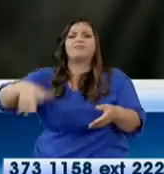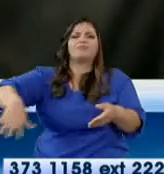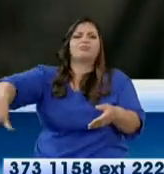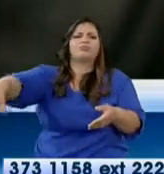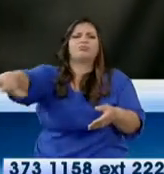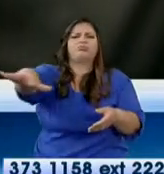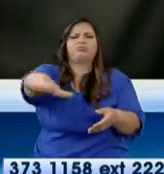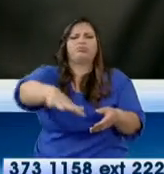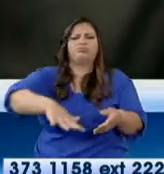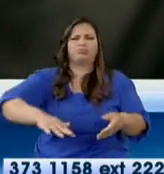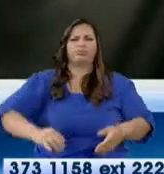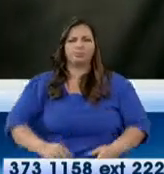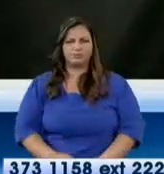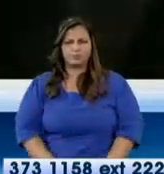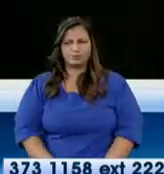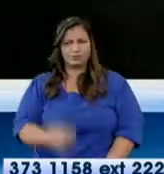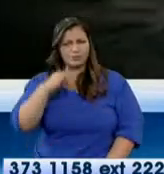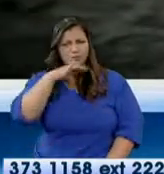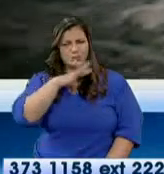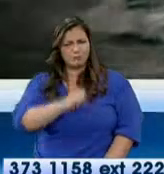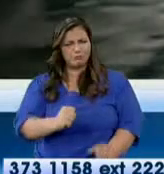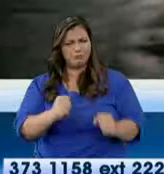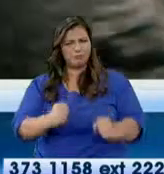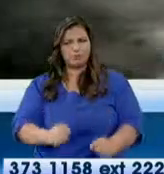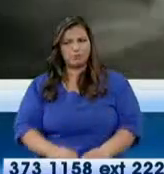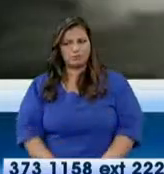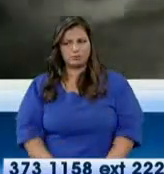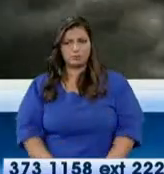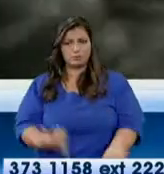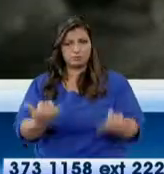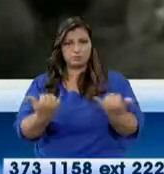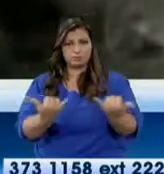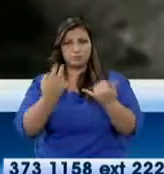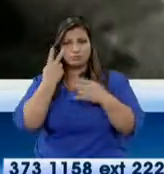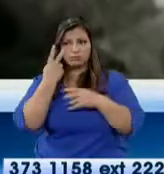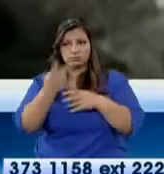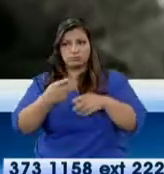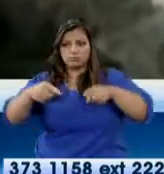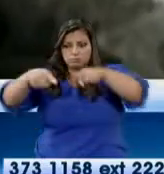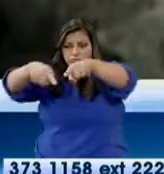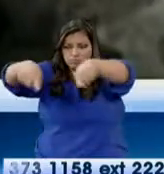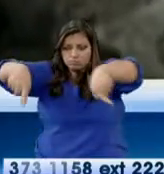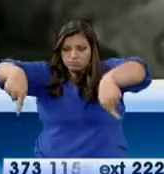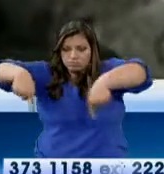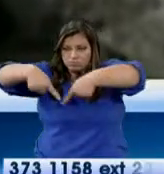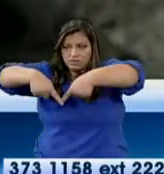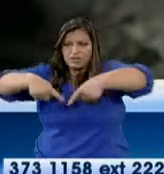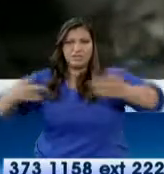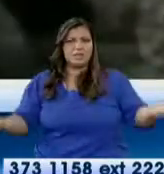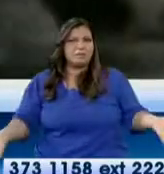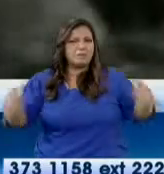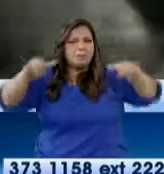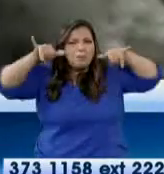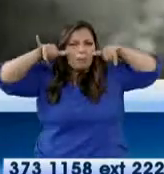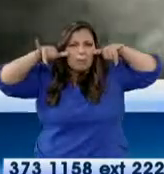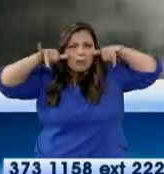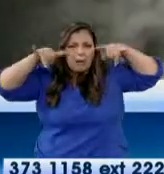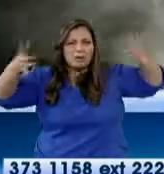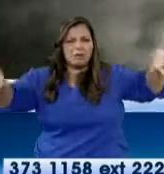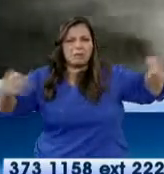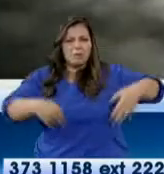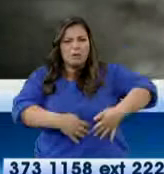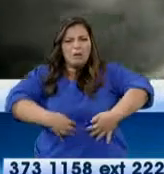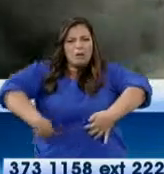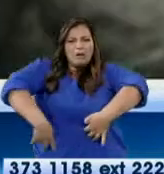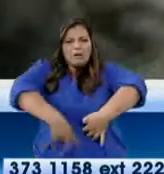que sale contaminada de este camal. Ahí vemos una fosa donde se echaban todo lo que son las vísceras del faenamiento.